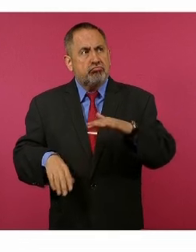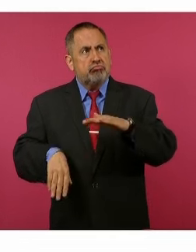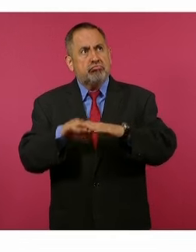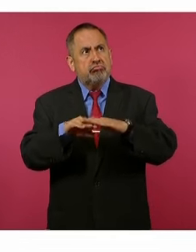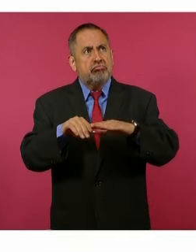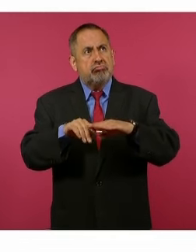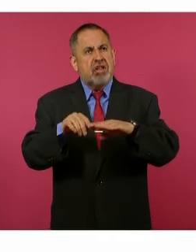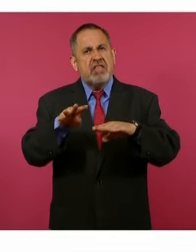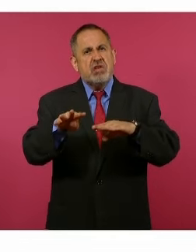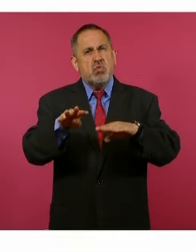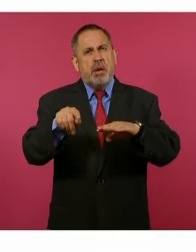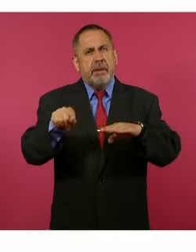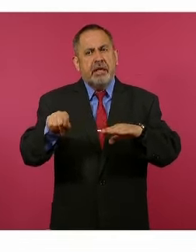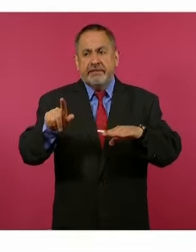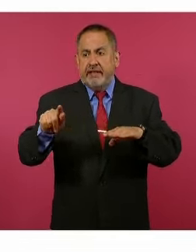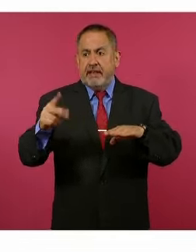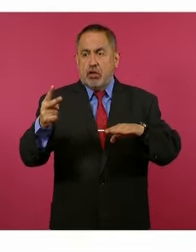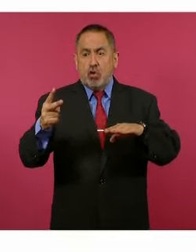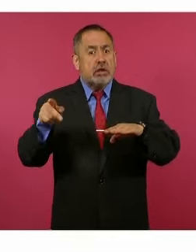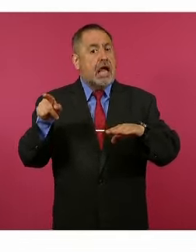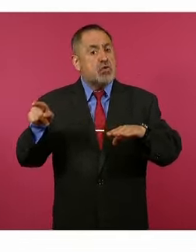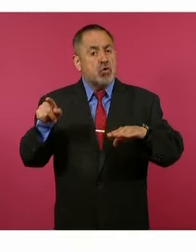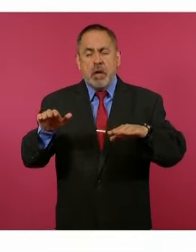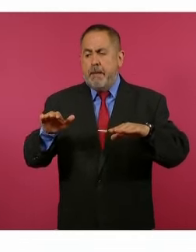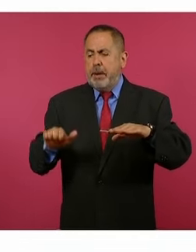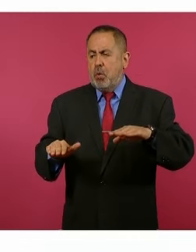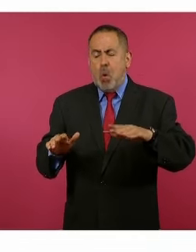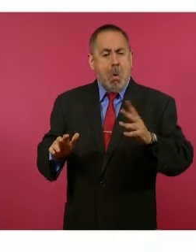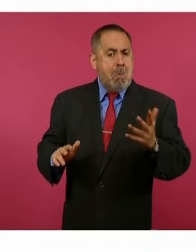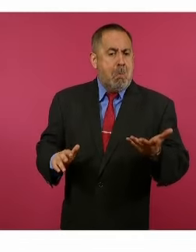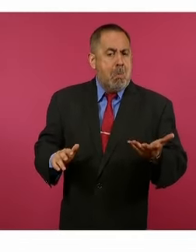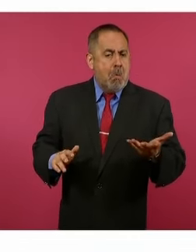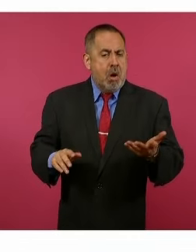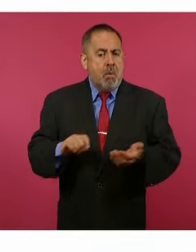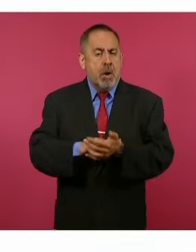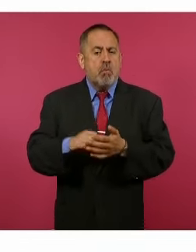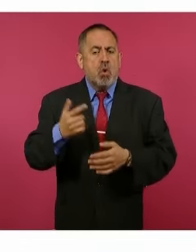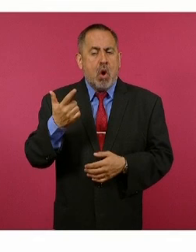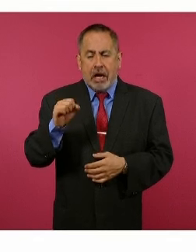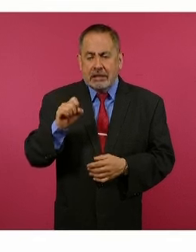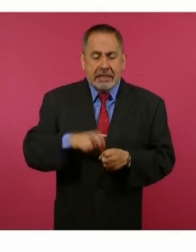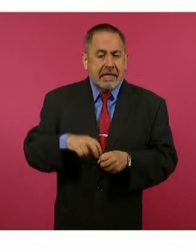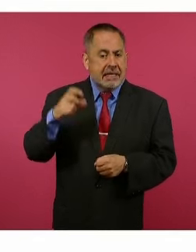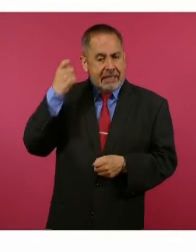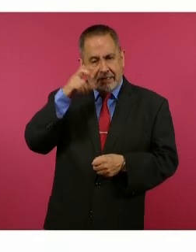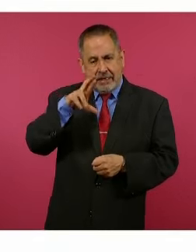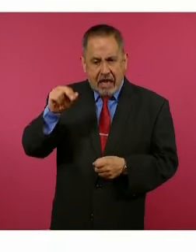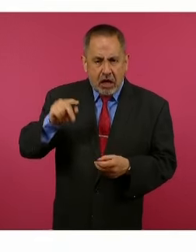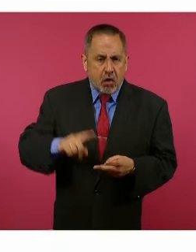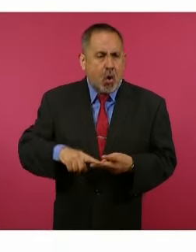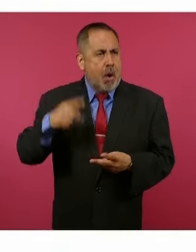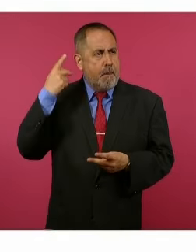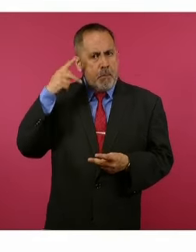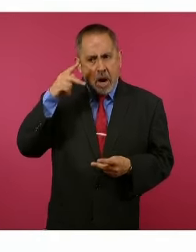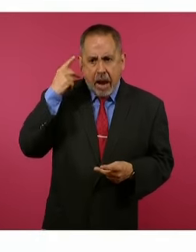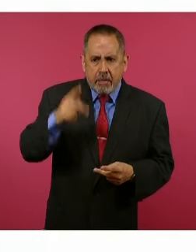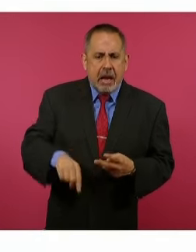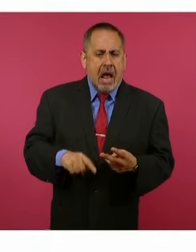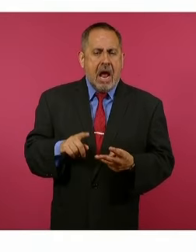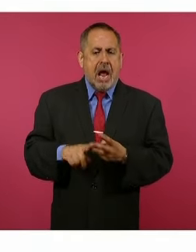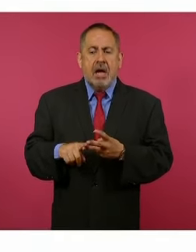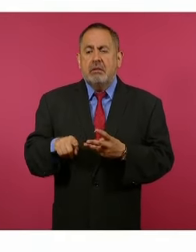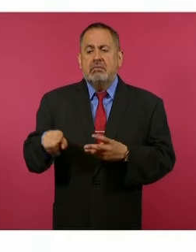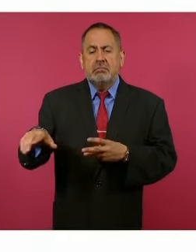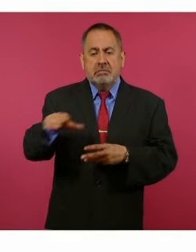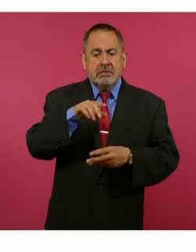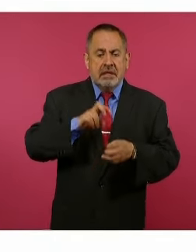19 pes con 72 centavos tuvimos casos como gas thoms en Quintana r gas el paraíso en Puebla a los amigos